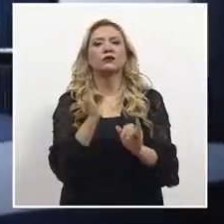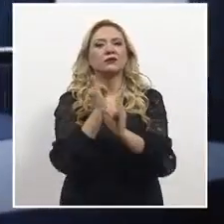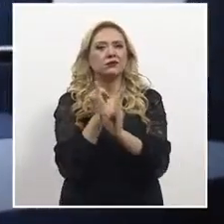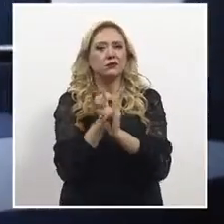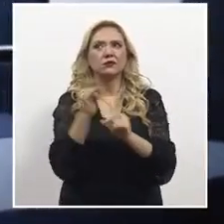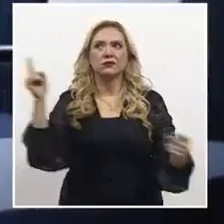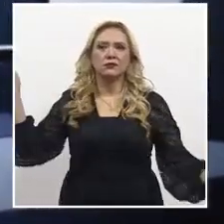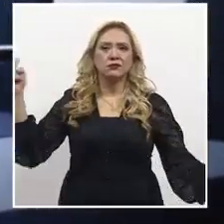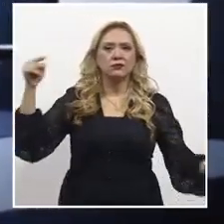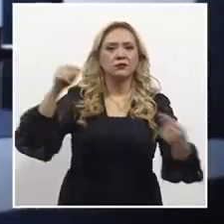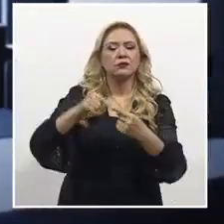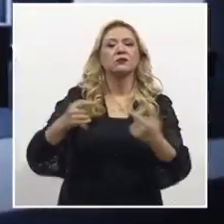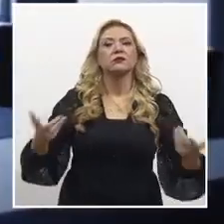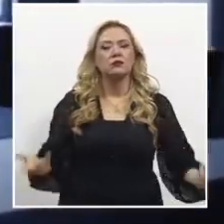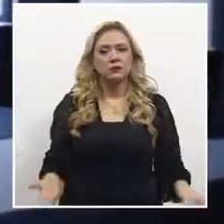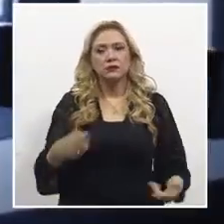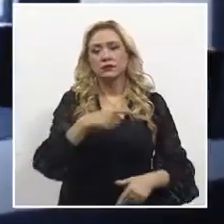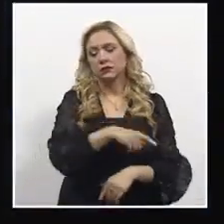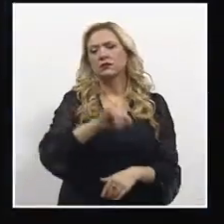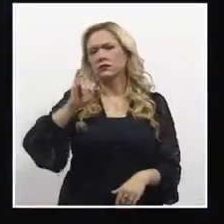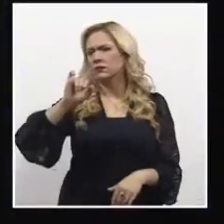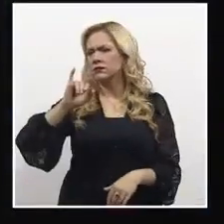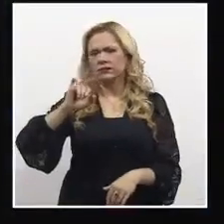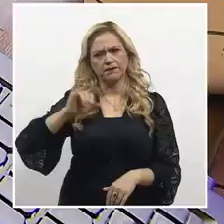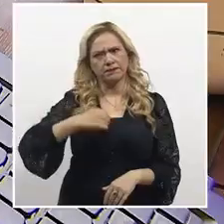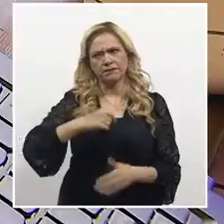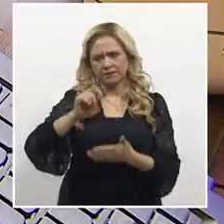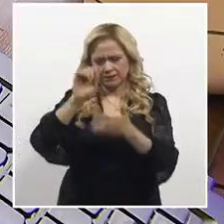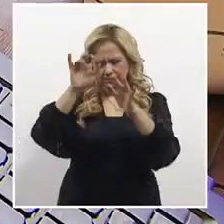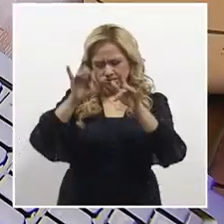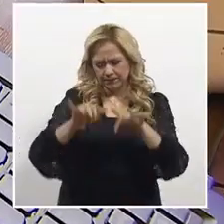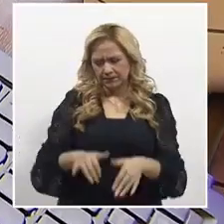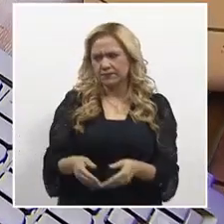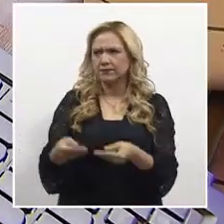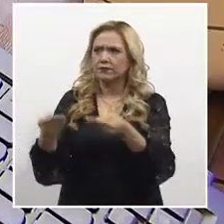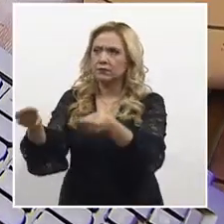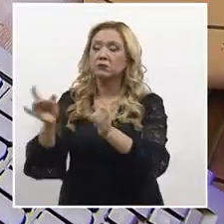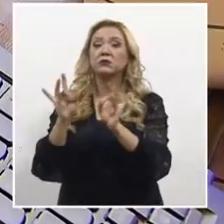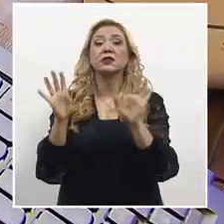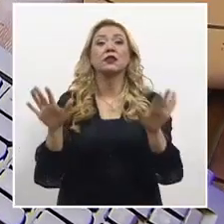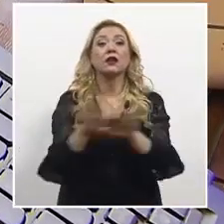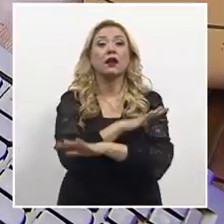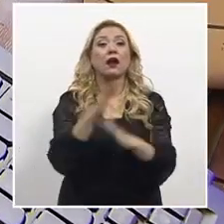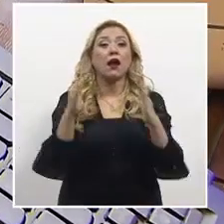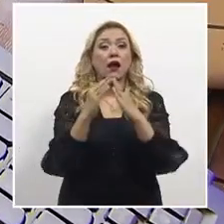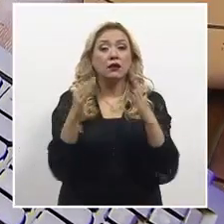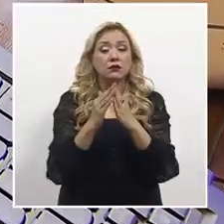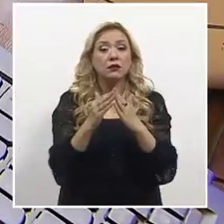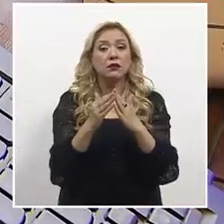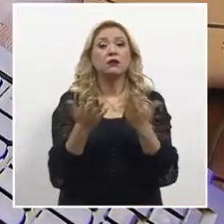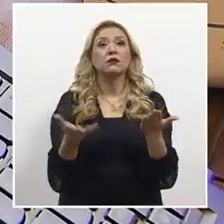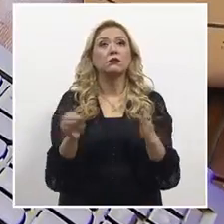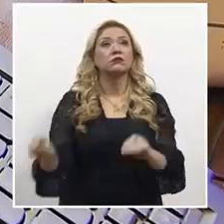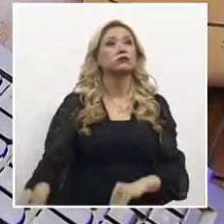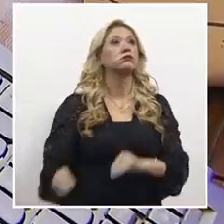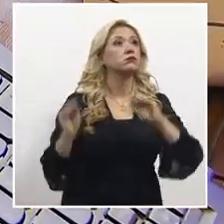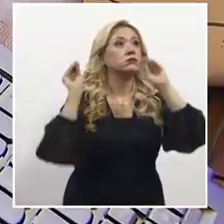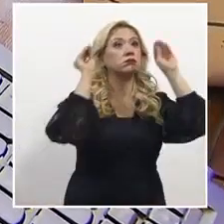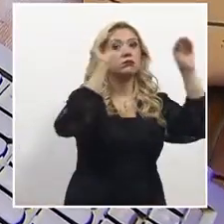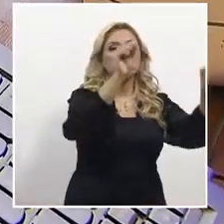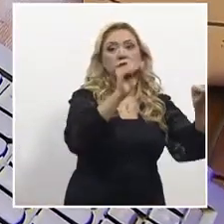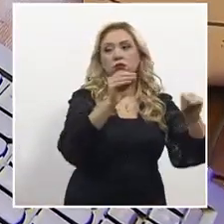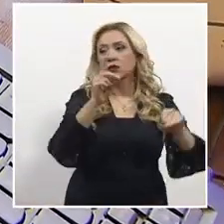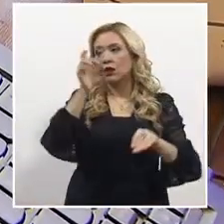El trabajador deberá informar por escrito y con antelación cualquier cambio de domicilio temporal o definitivo al lugar del trabajo